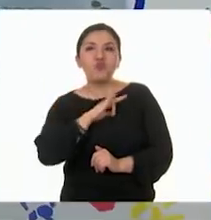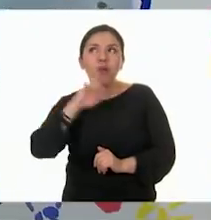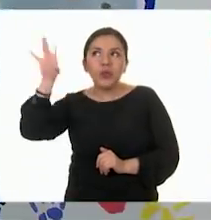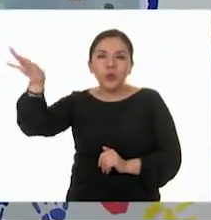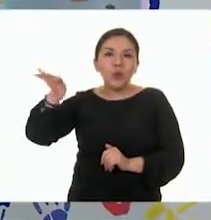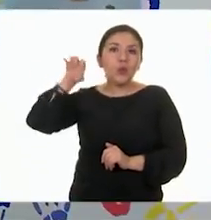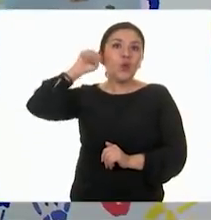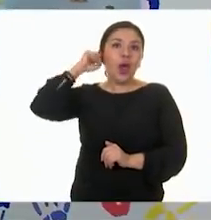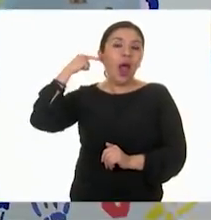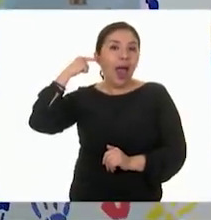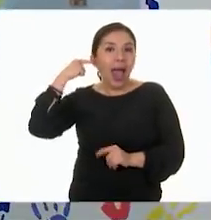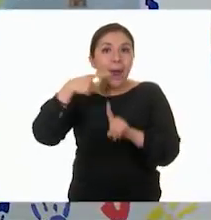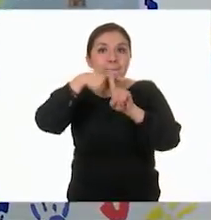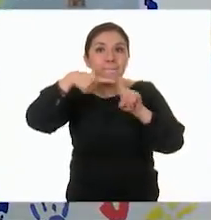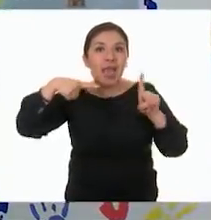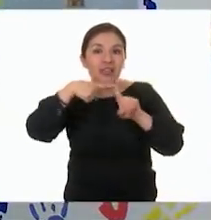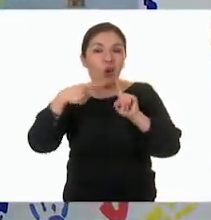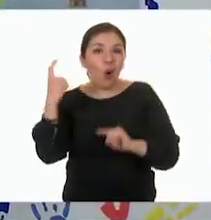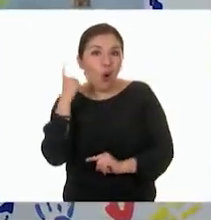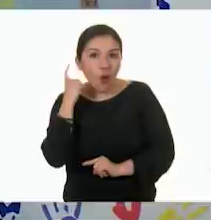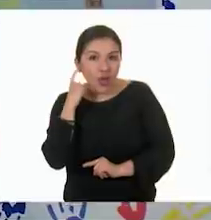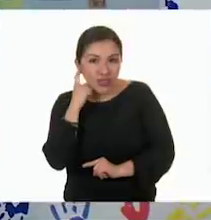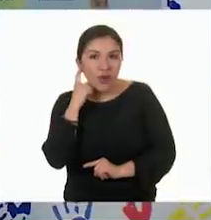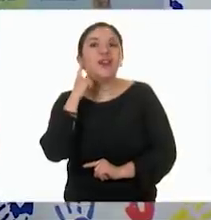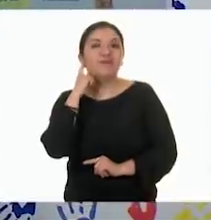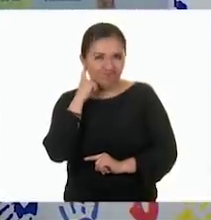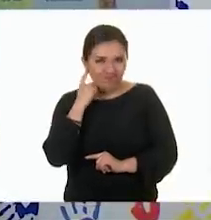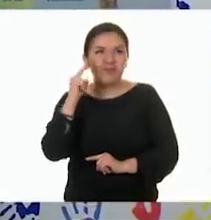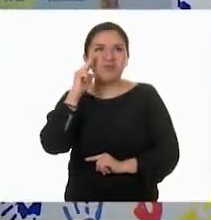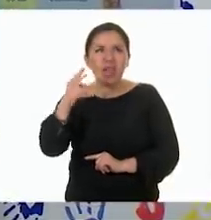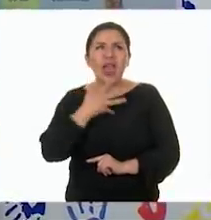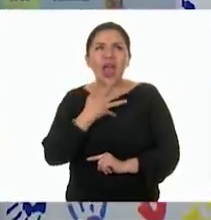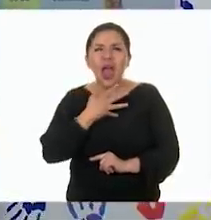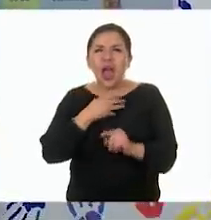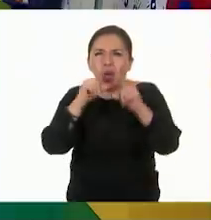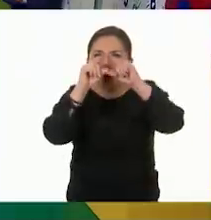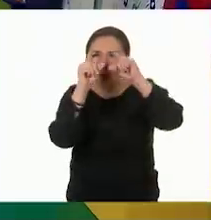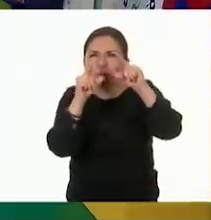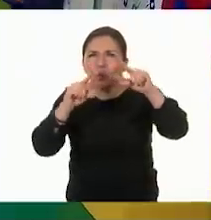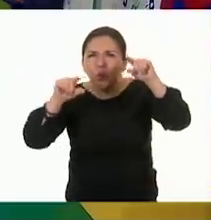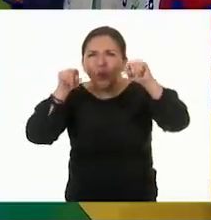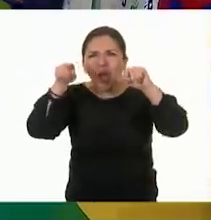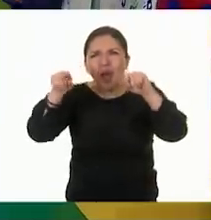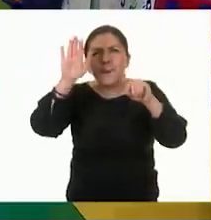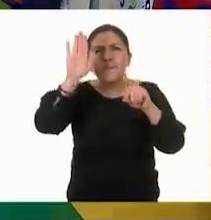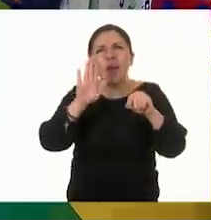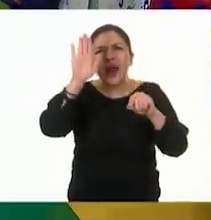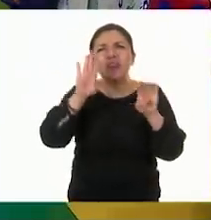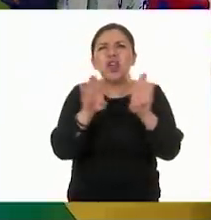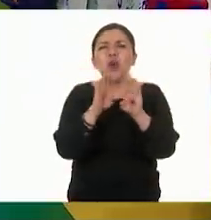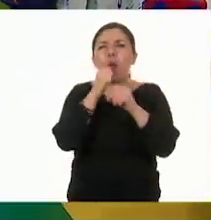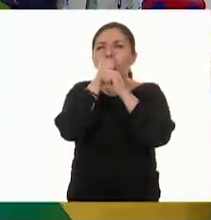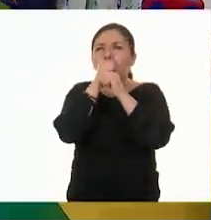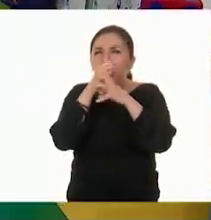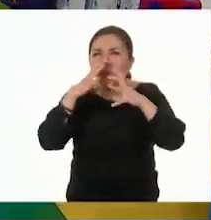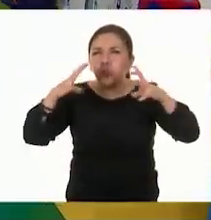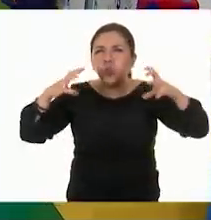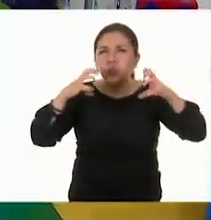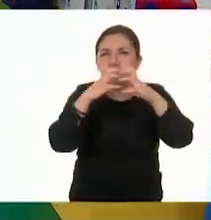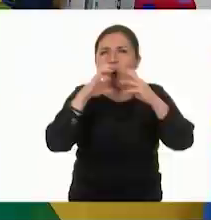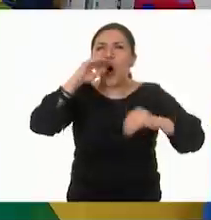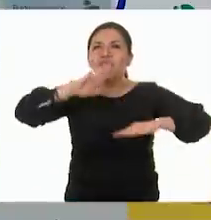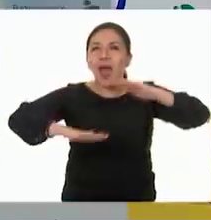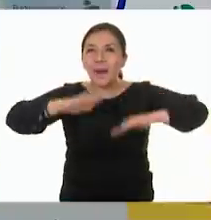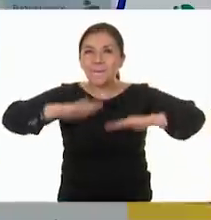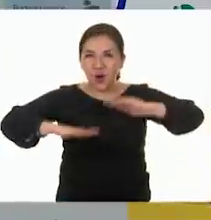oído medio. Aquí. Tenemos aquí una tapita. Sí. Que veíamos que era como el globo o el tambor de nuestro cañón de